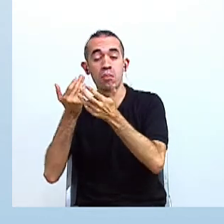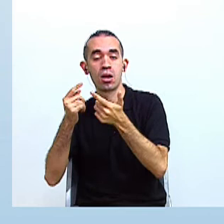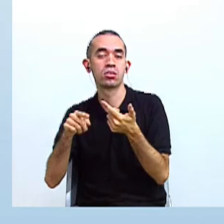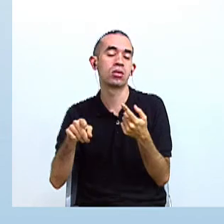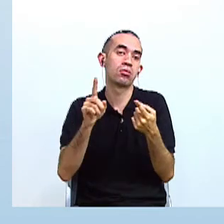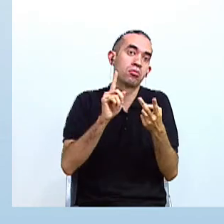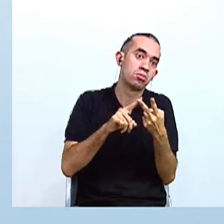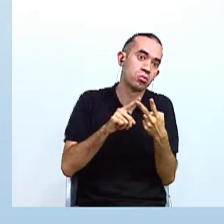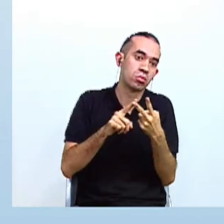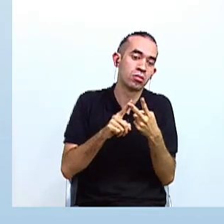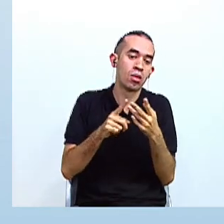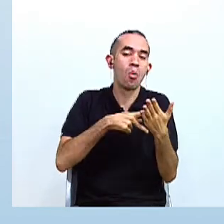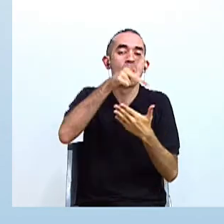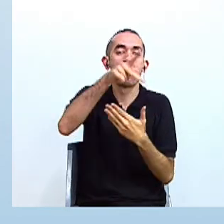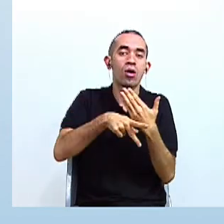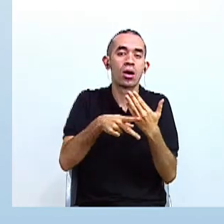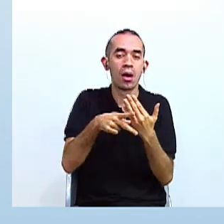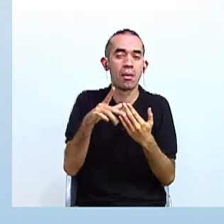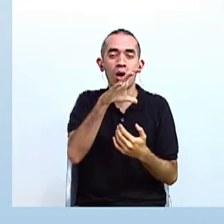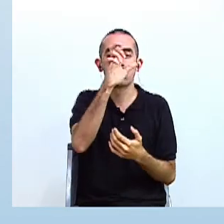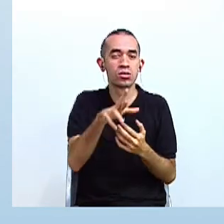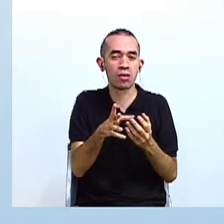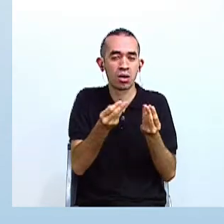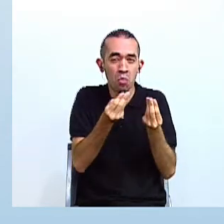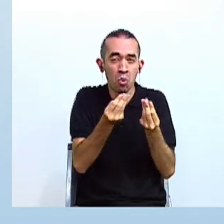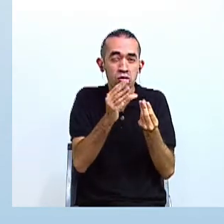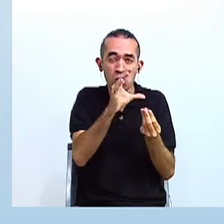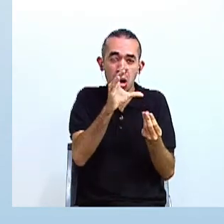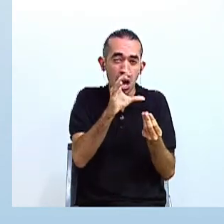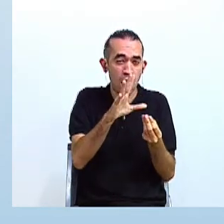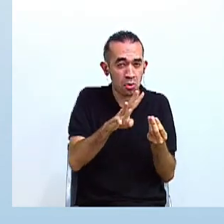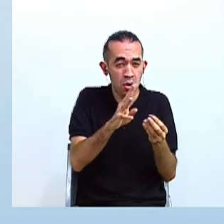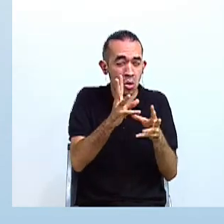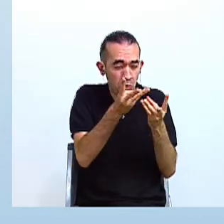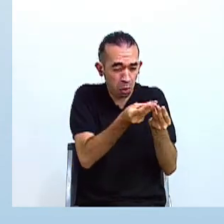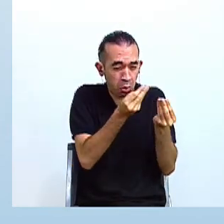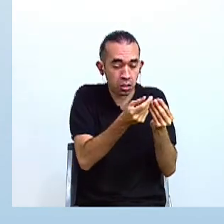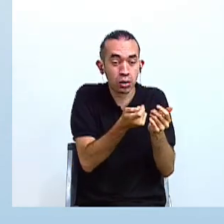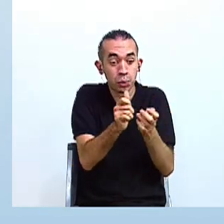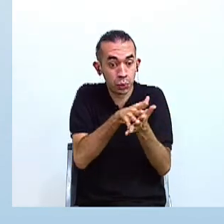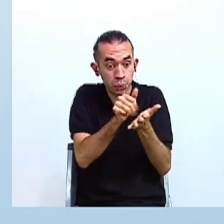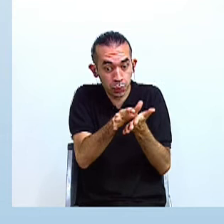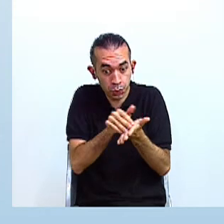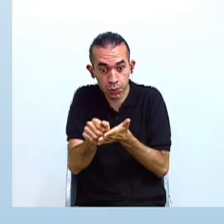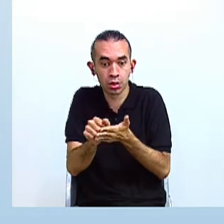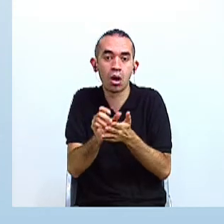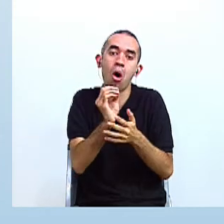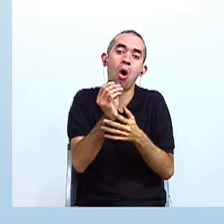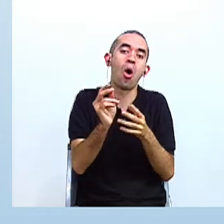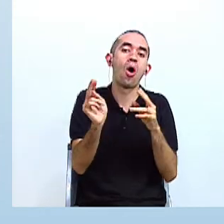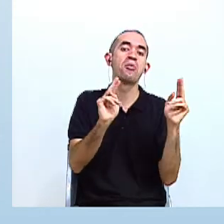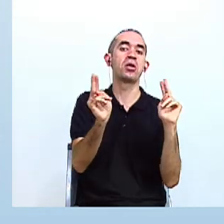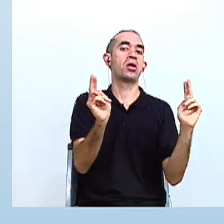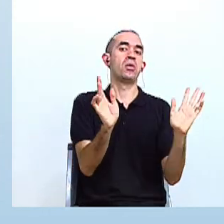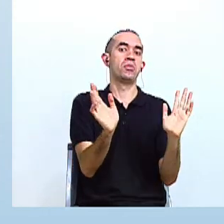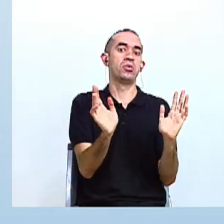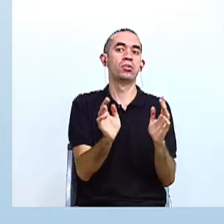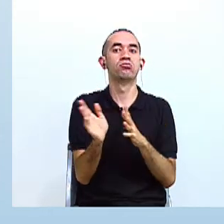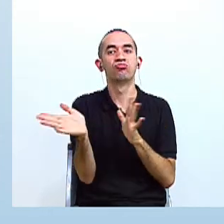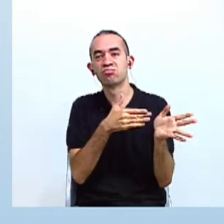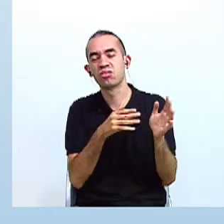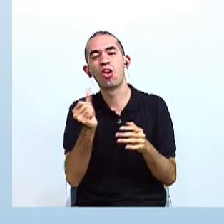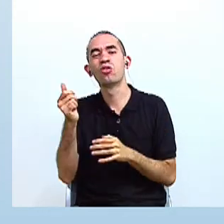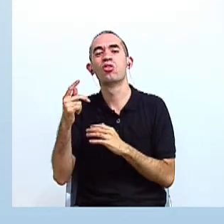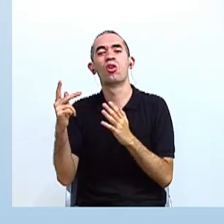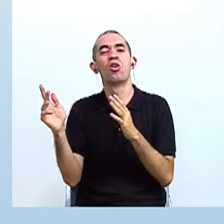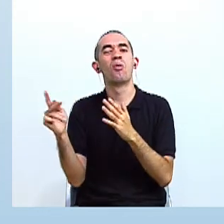programa Descarbonicemos Costa Rica o Carbono Neutralidad. Tenemos también el Plan A, Territorios Resilientes. Estas